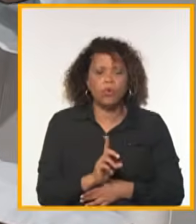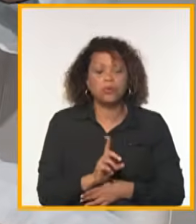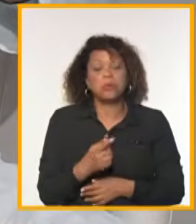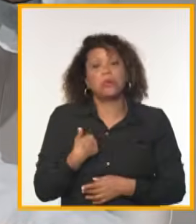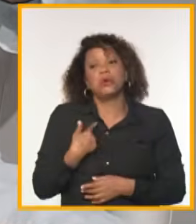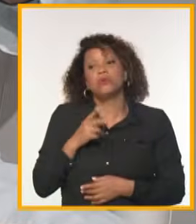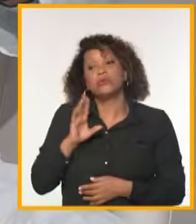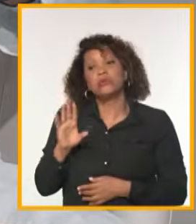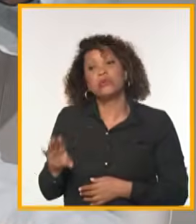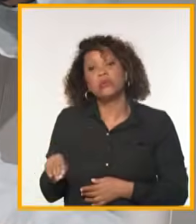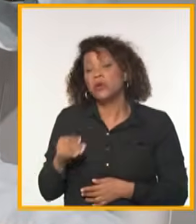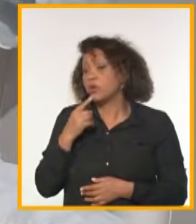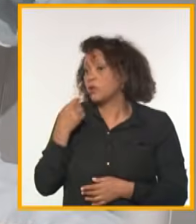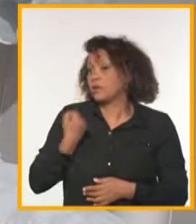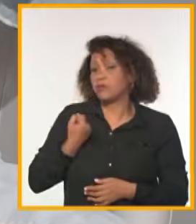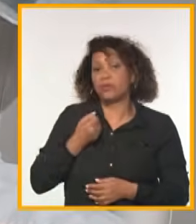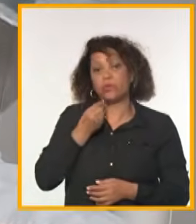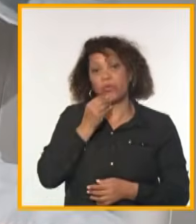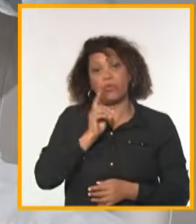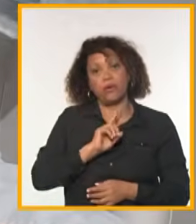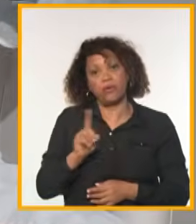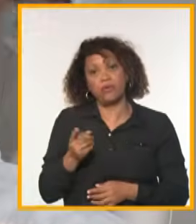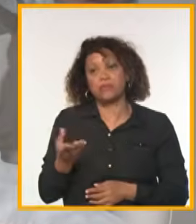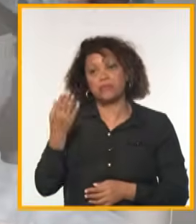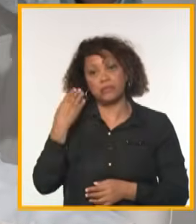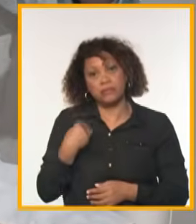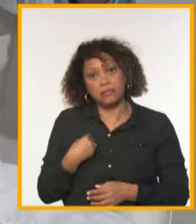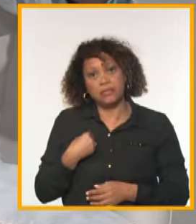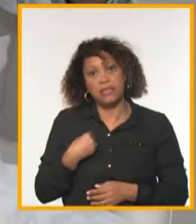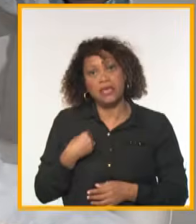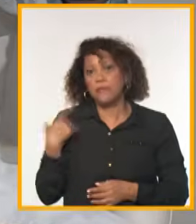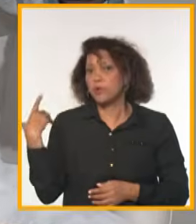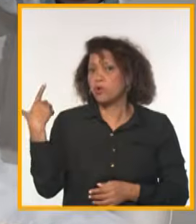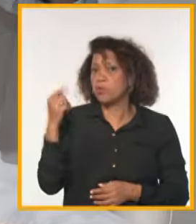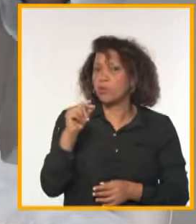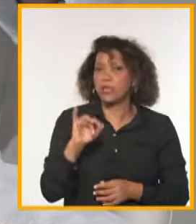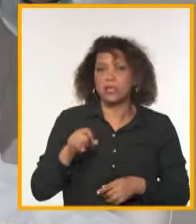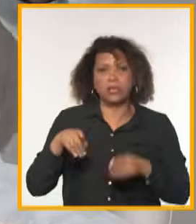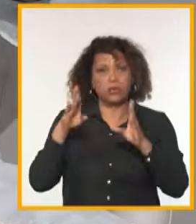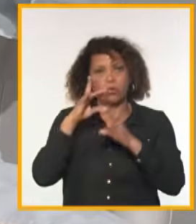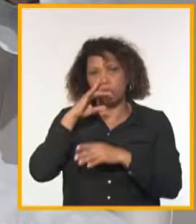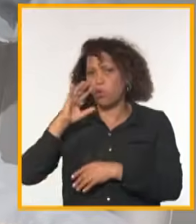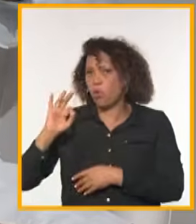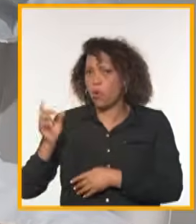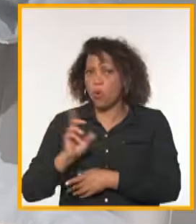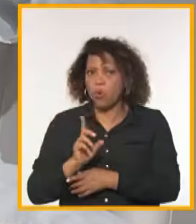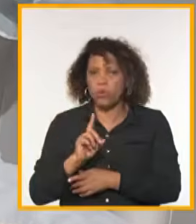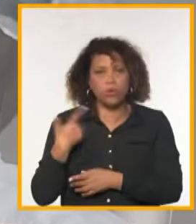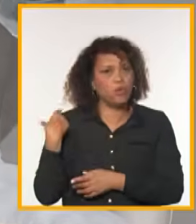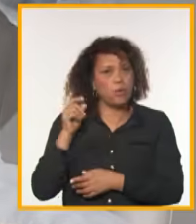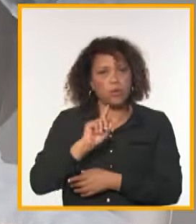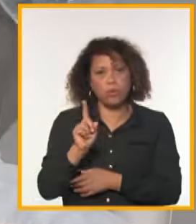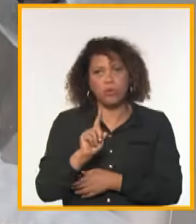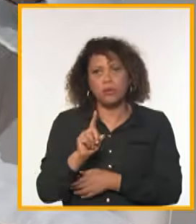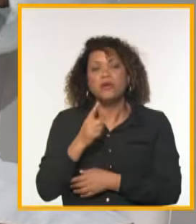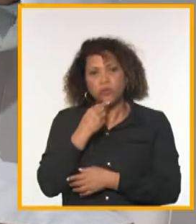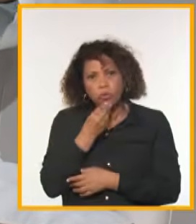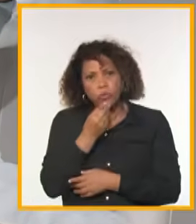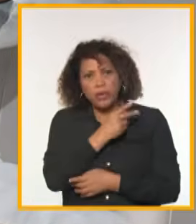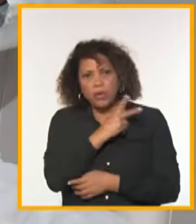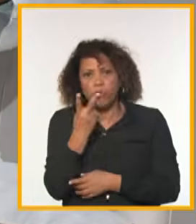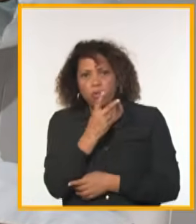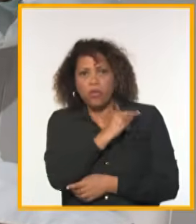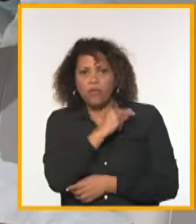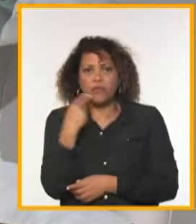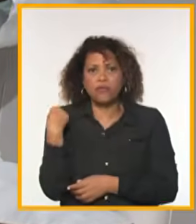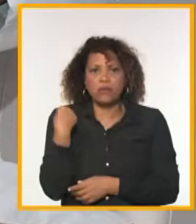porque no te puedo traicionar de lo que me están diciendo, pero yo no me voy del instituto. Y si tú puedes con eso, digo, bueno, yo voy a hacer el esfuerzo. Y él me